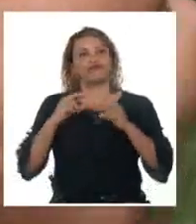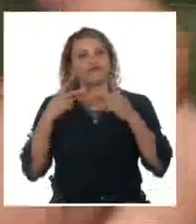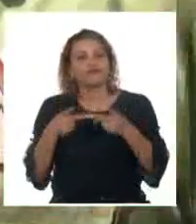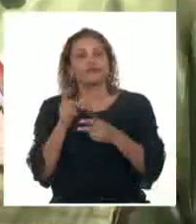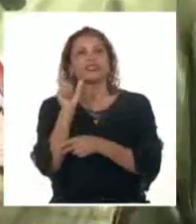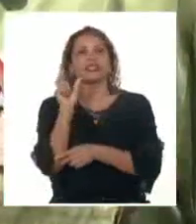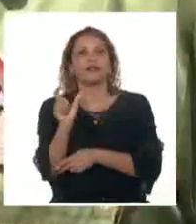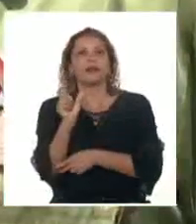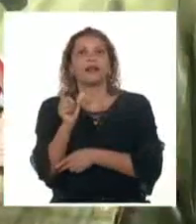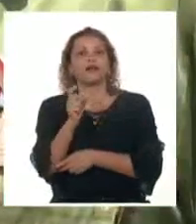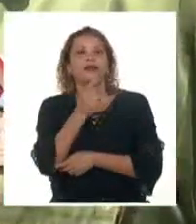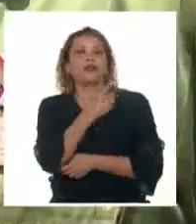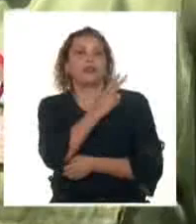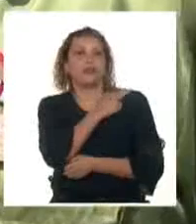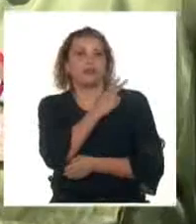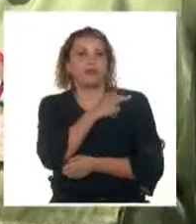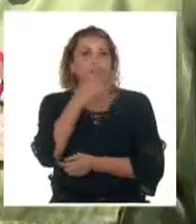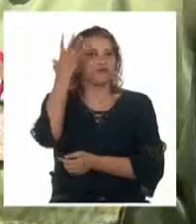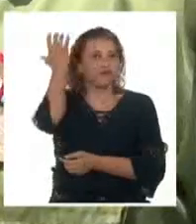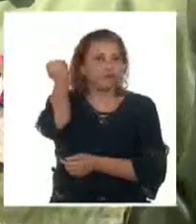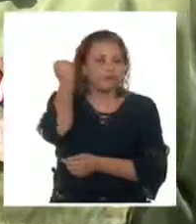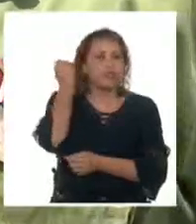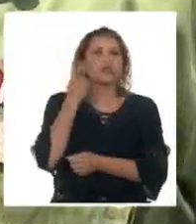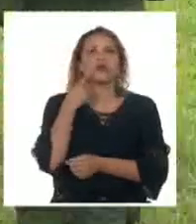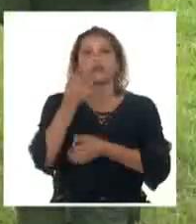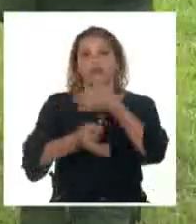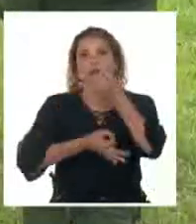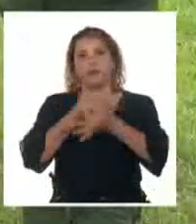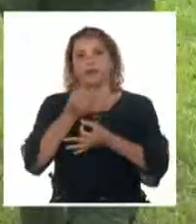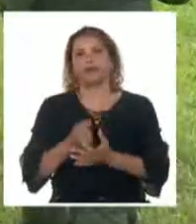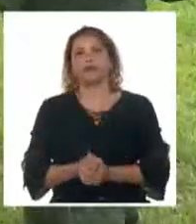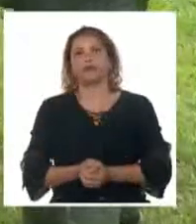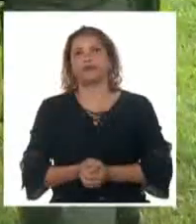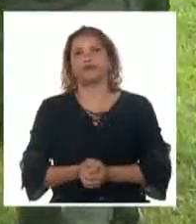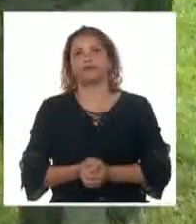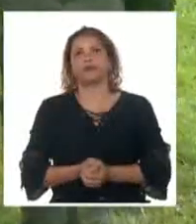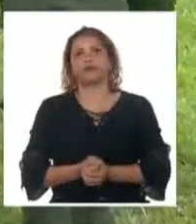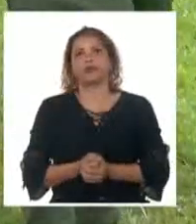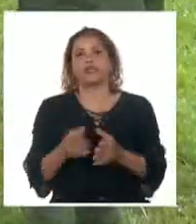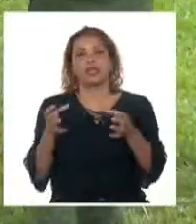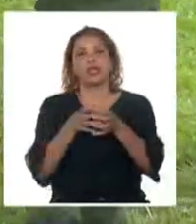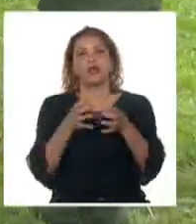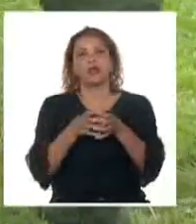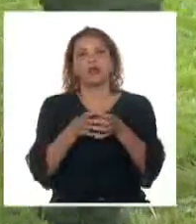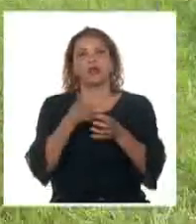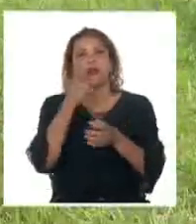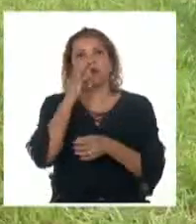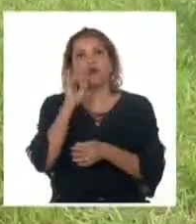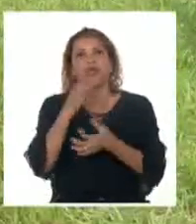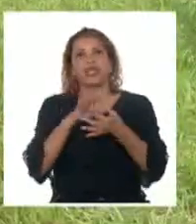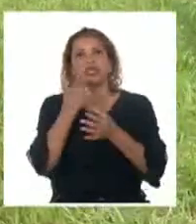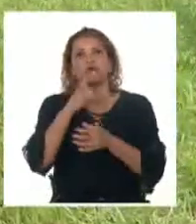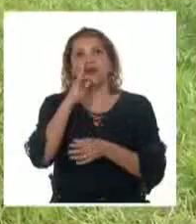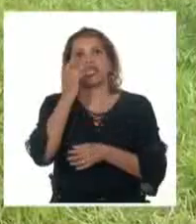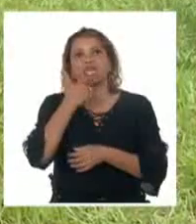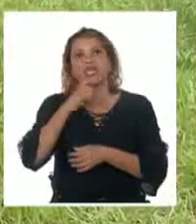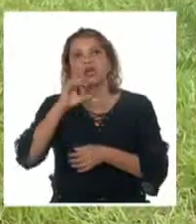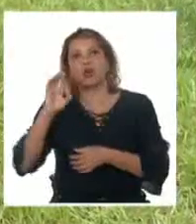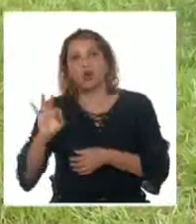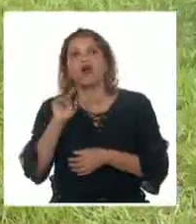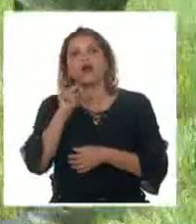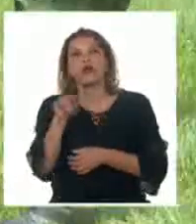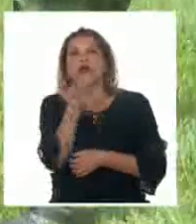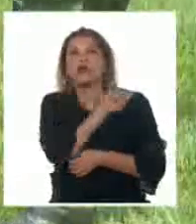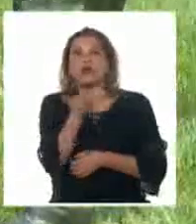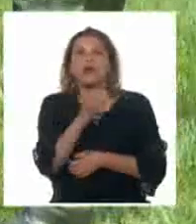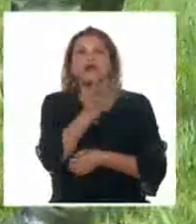del general de ejército Raúl Castro Ruz cuando expresó la Cordillera de huani guanico que está llamada a jugar el papel que jugó la sierra